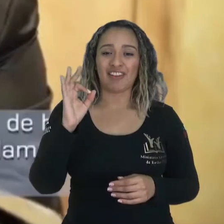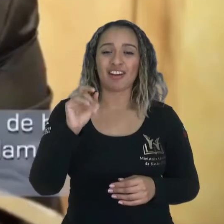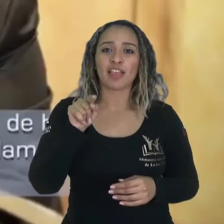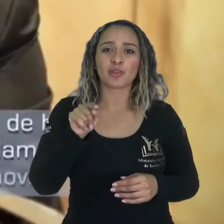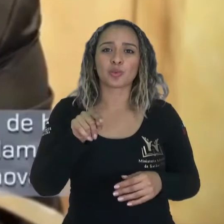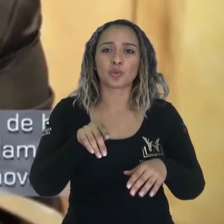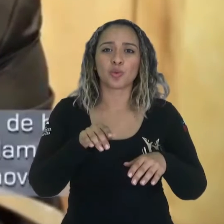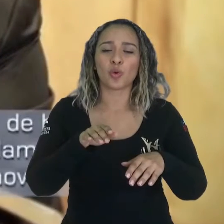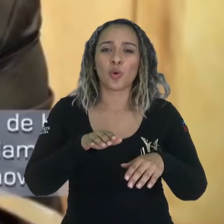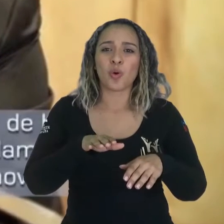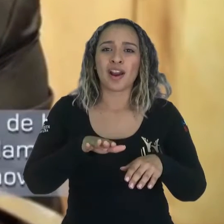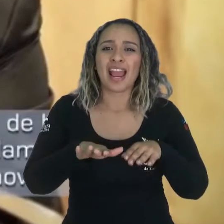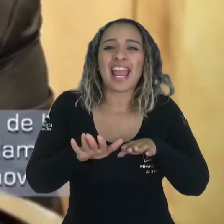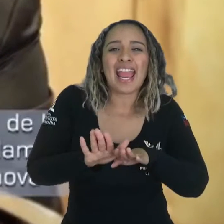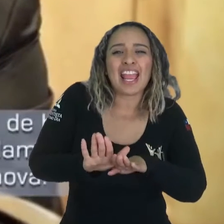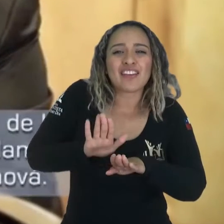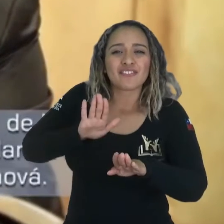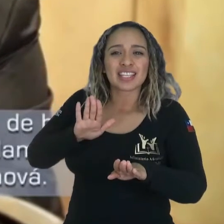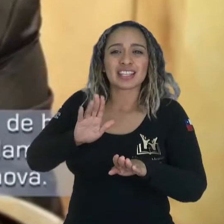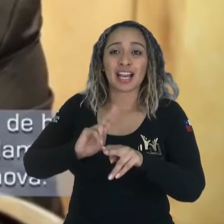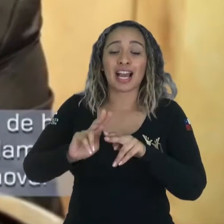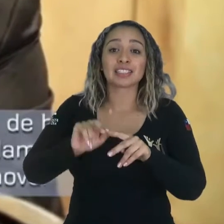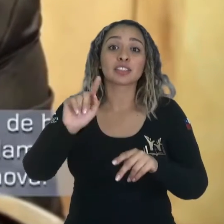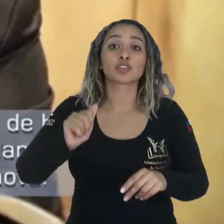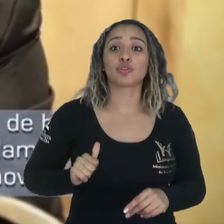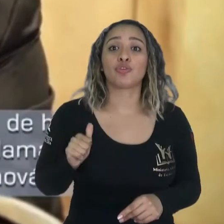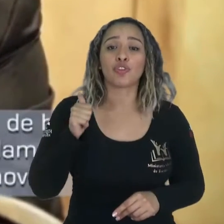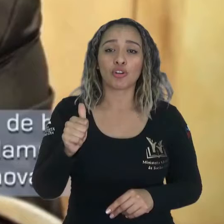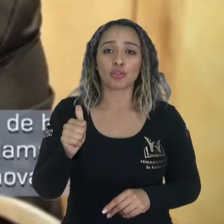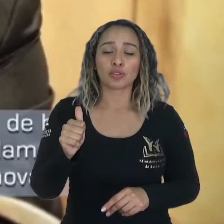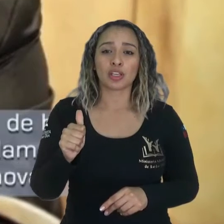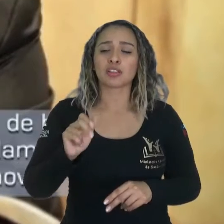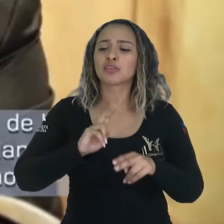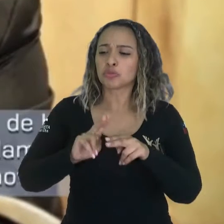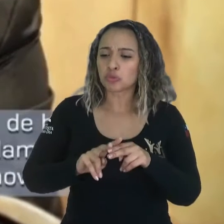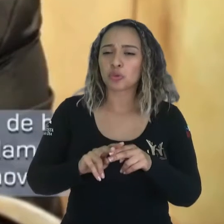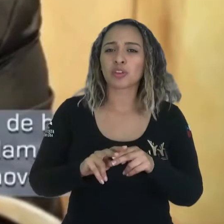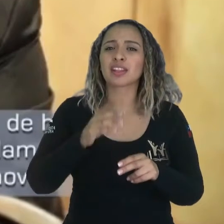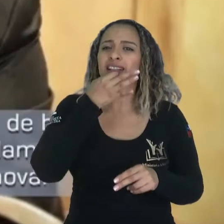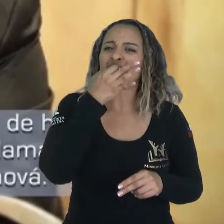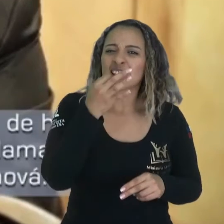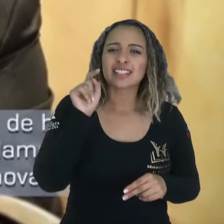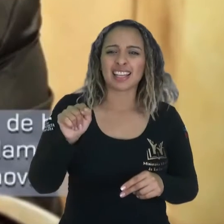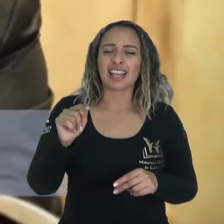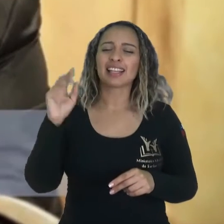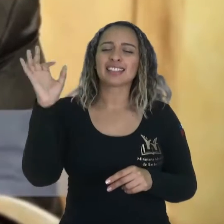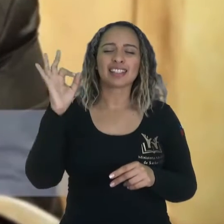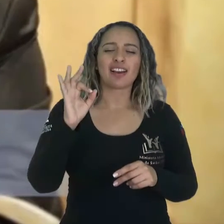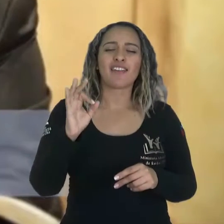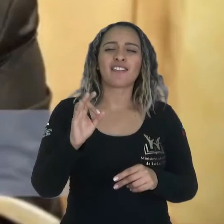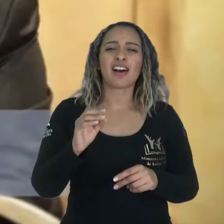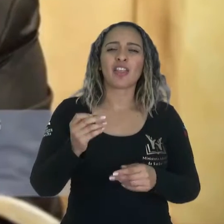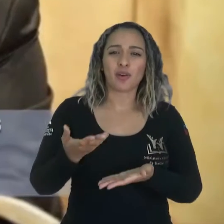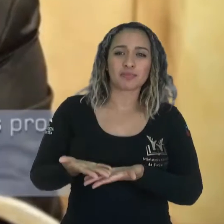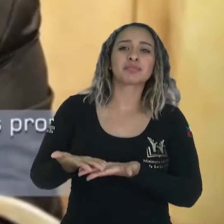día sábado tu pie de hacer tu voluntad en mi día santo y lo llamares delicia, santo, glorioso de Jehová, y lo